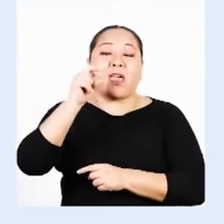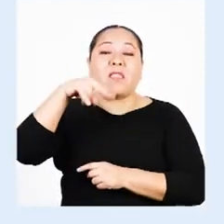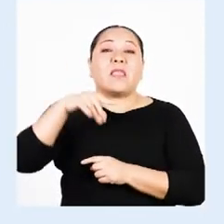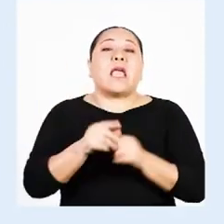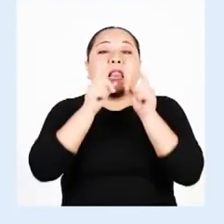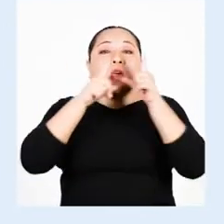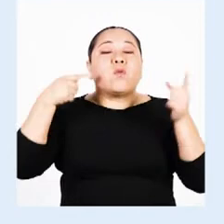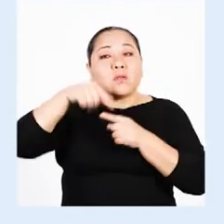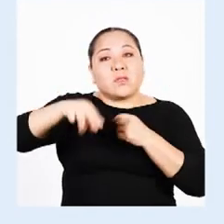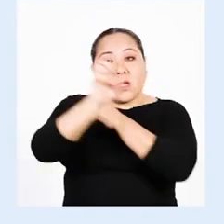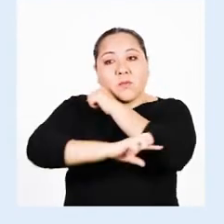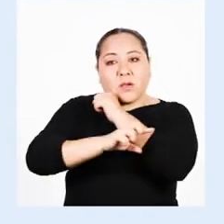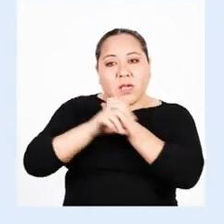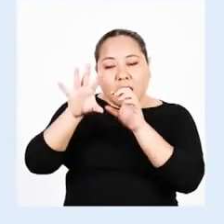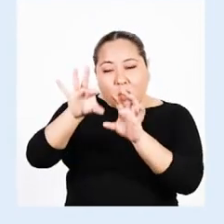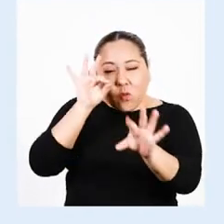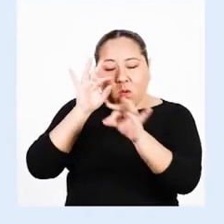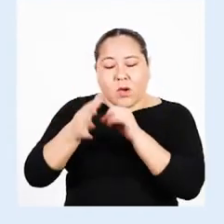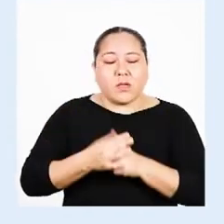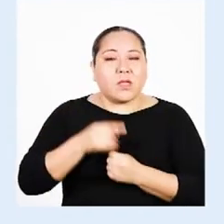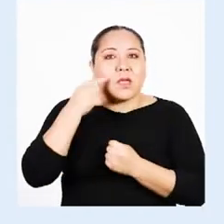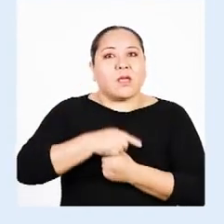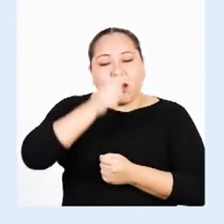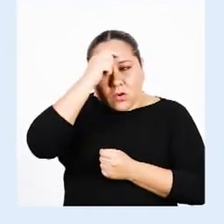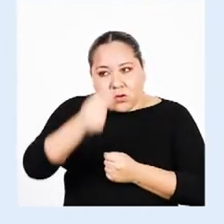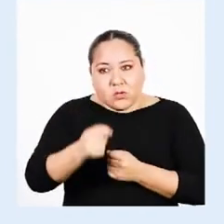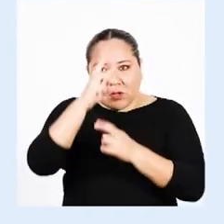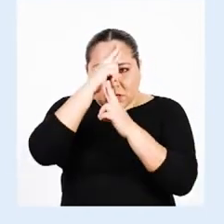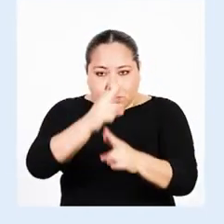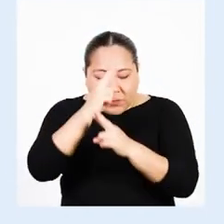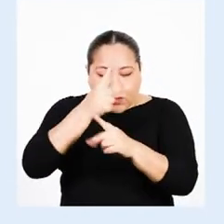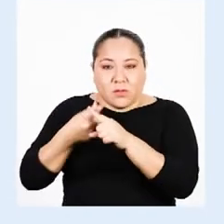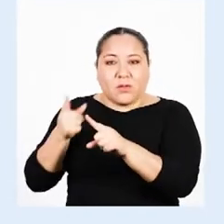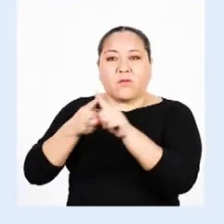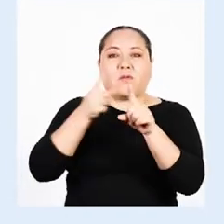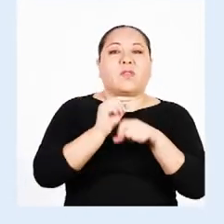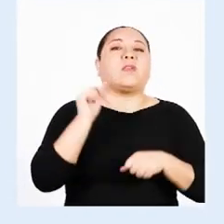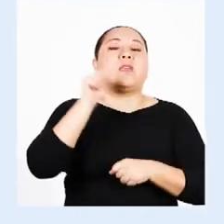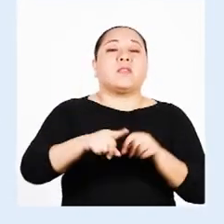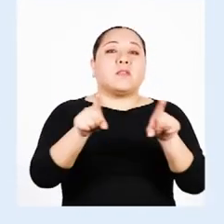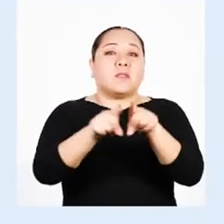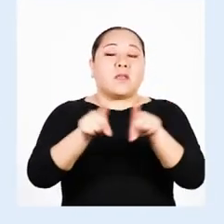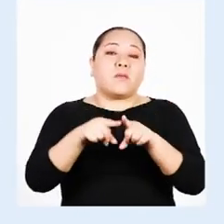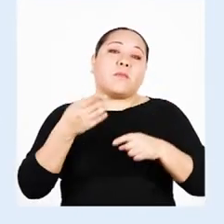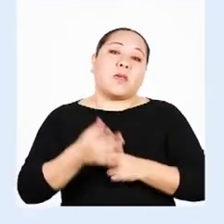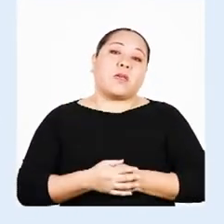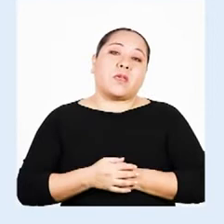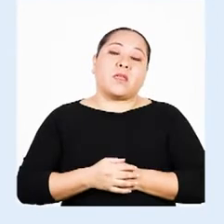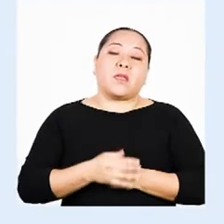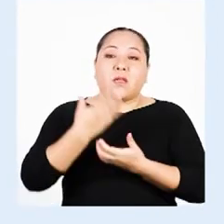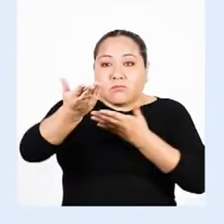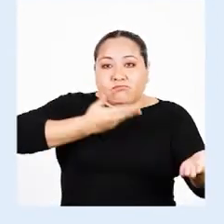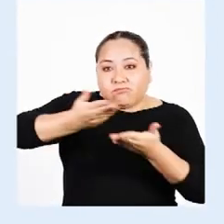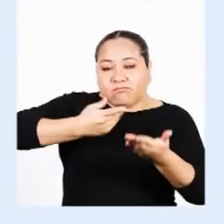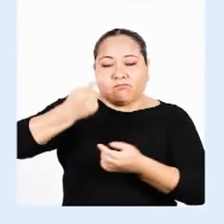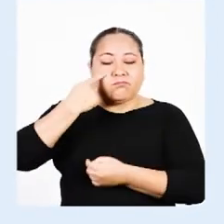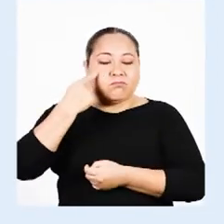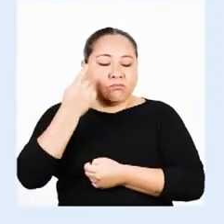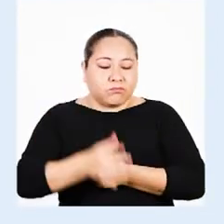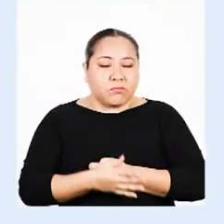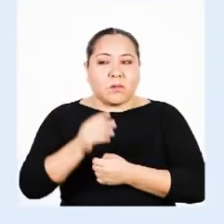lingüística del país y encuentra en el reconocimiento y respeto a las diferencias, así como en el